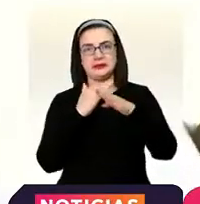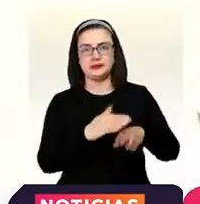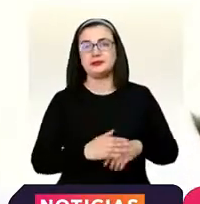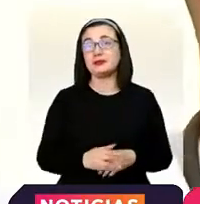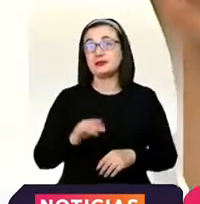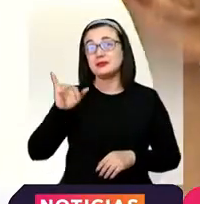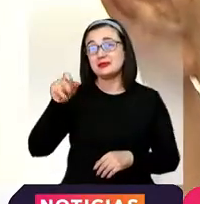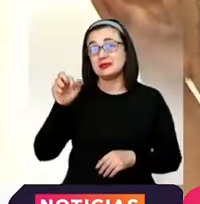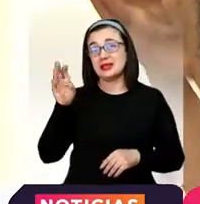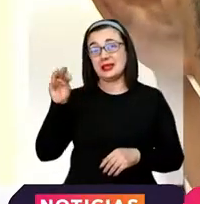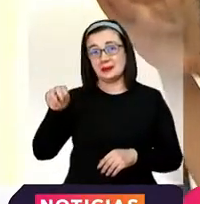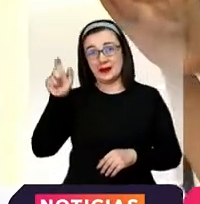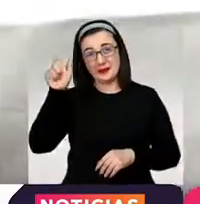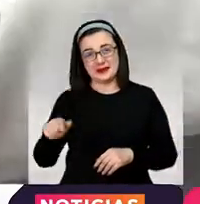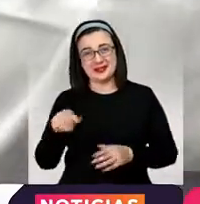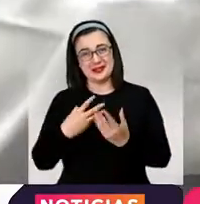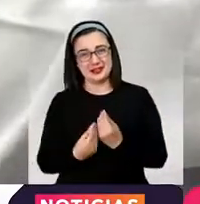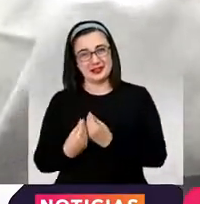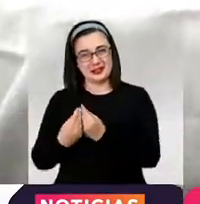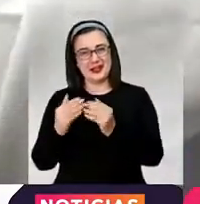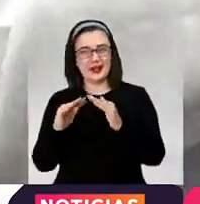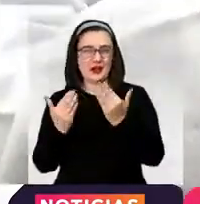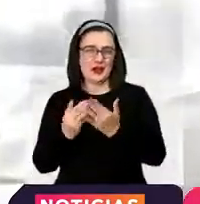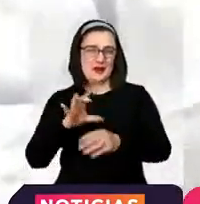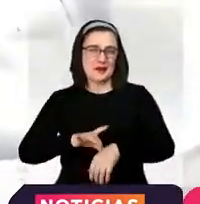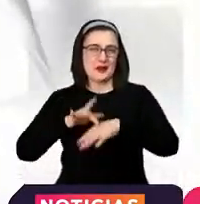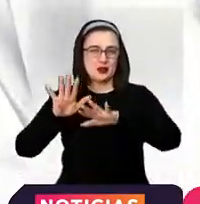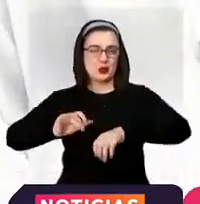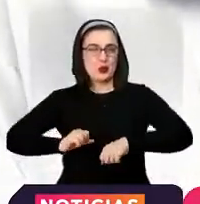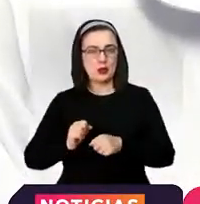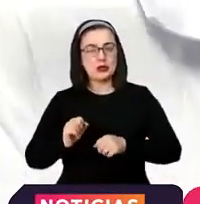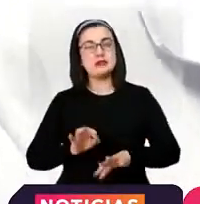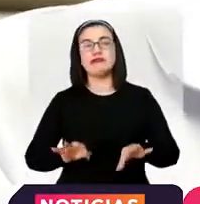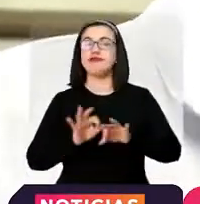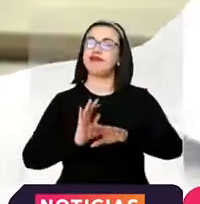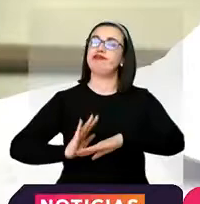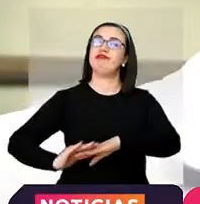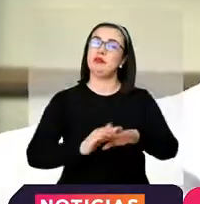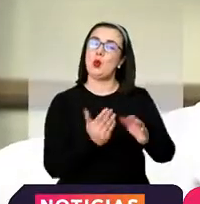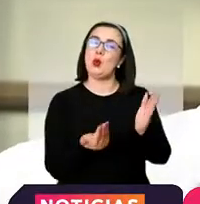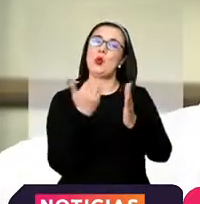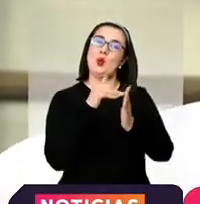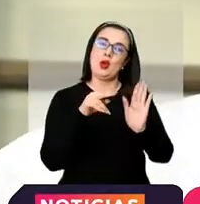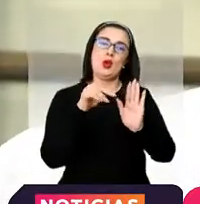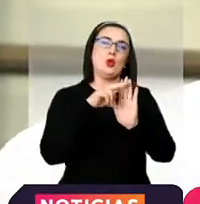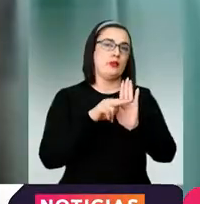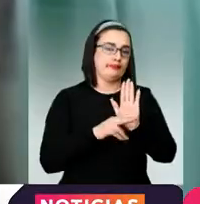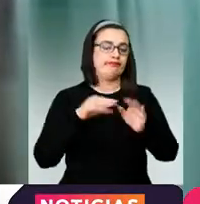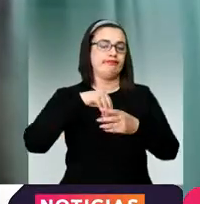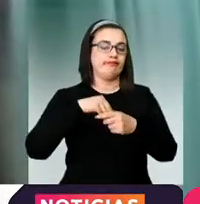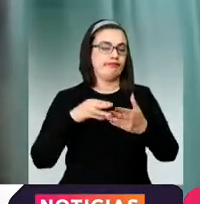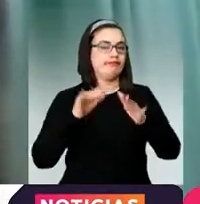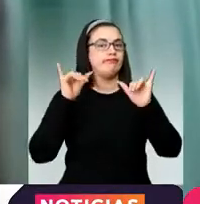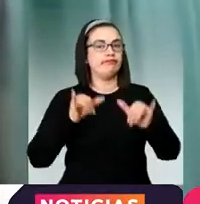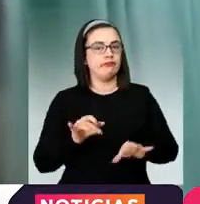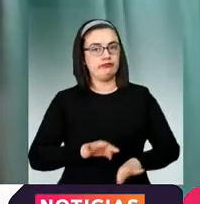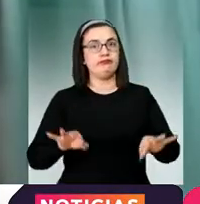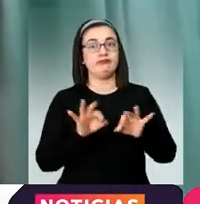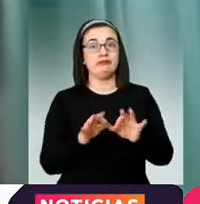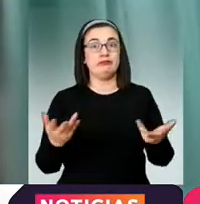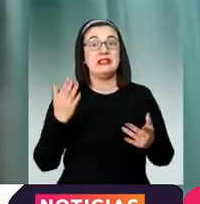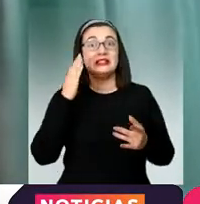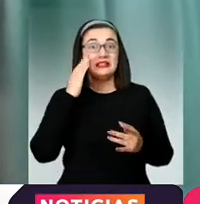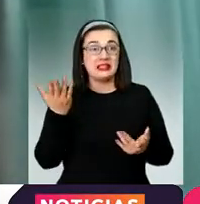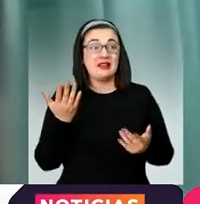bayona presidente del colegio médico de bogotá es inevitable tomar nuevas medidas de confinamiento en la ciudad pues el alivio de las que